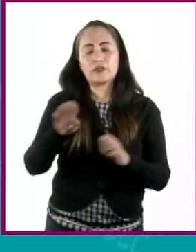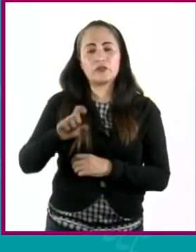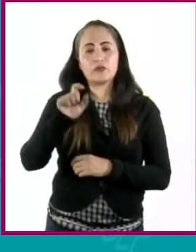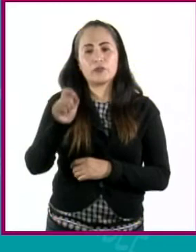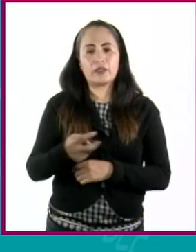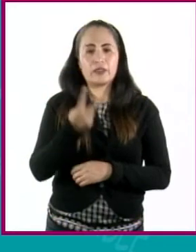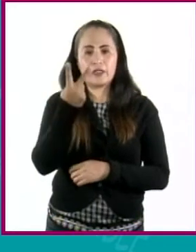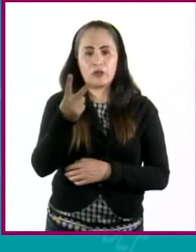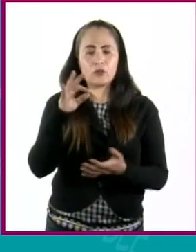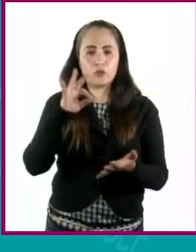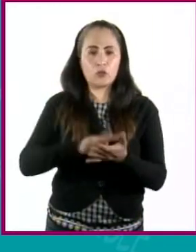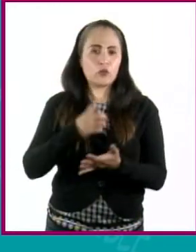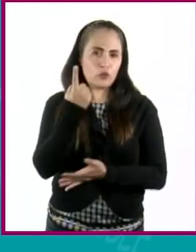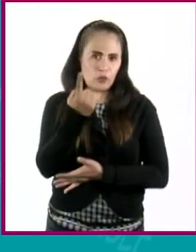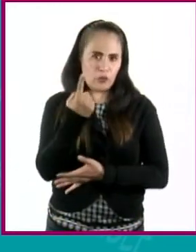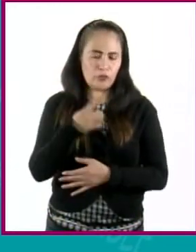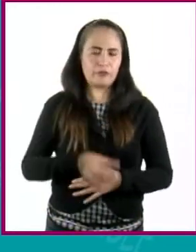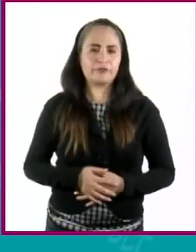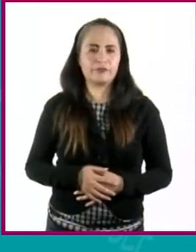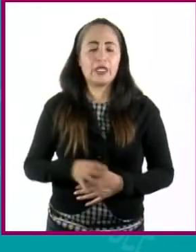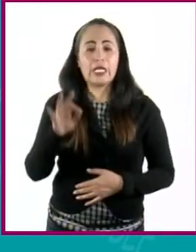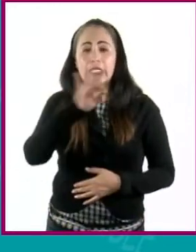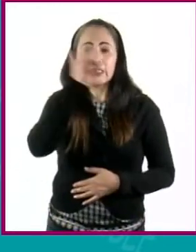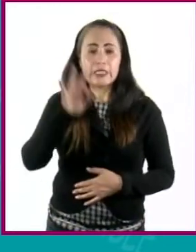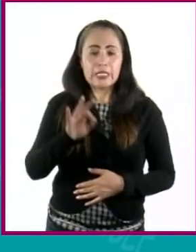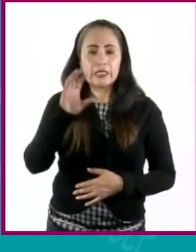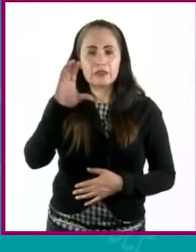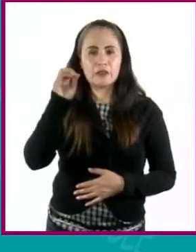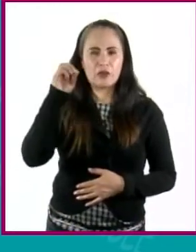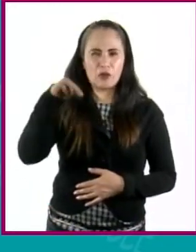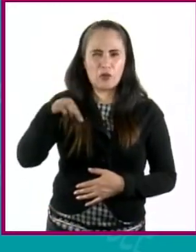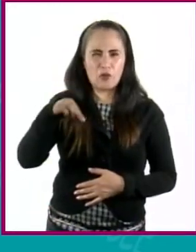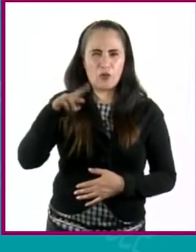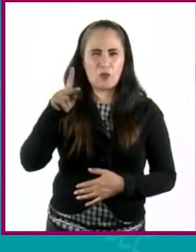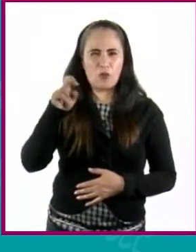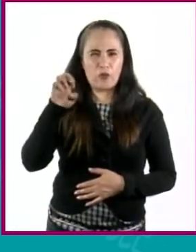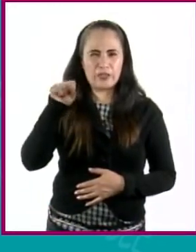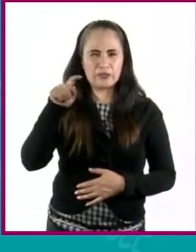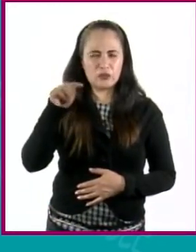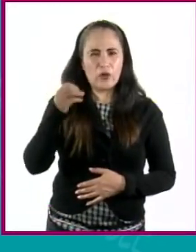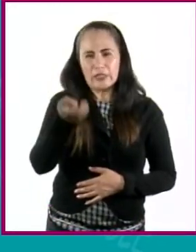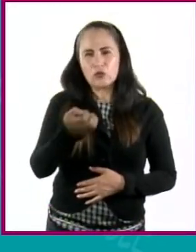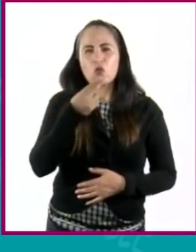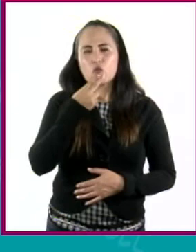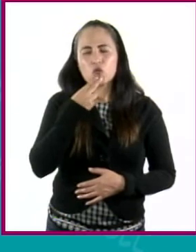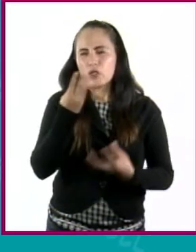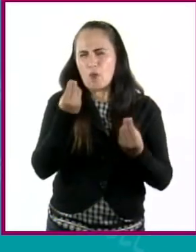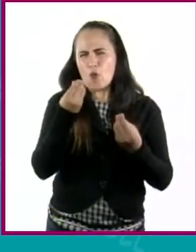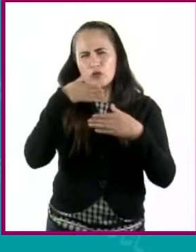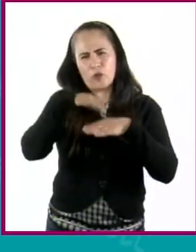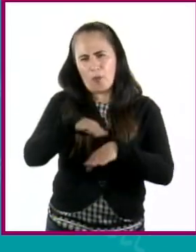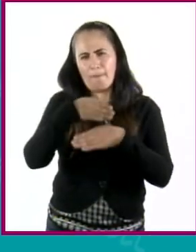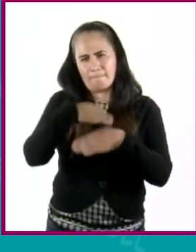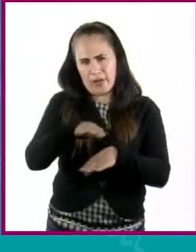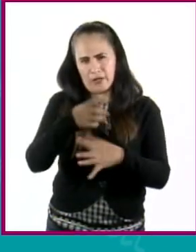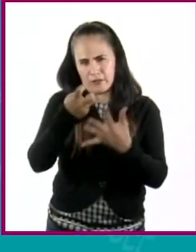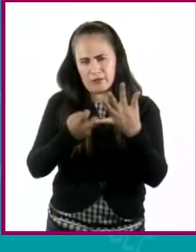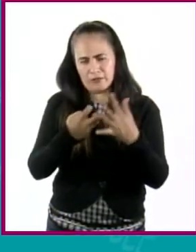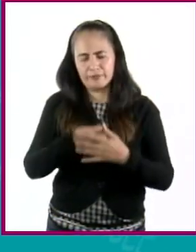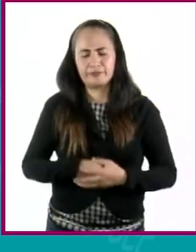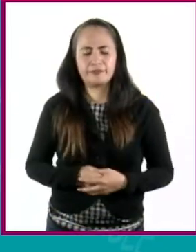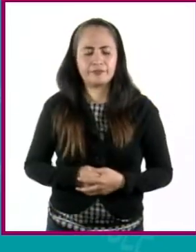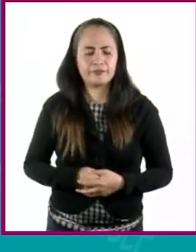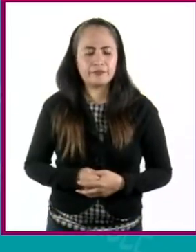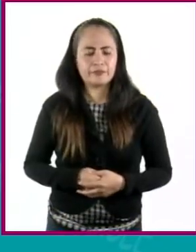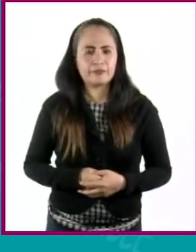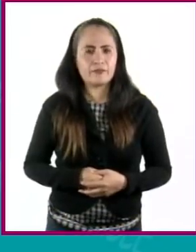6.922.1. El interés compuesto es de gran relevancia para las instituciones financieras. Aunque en principio